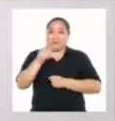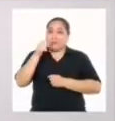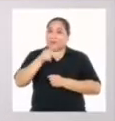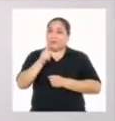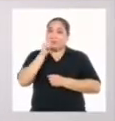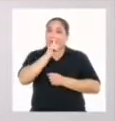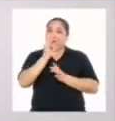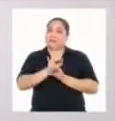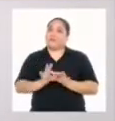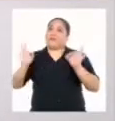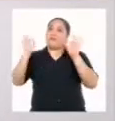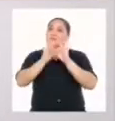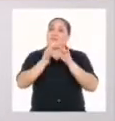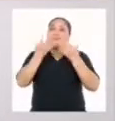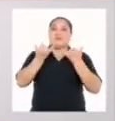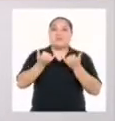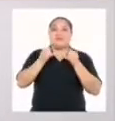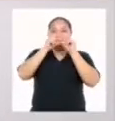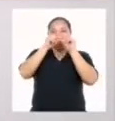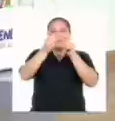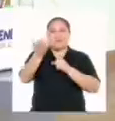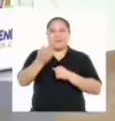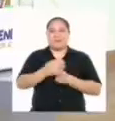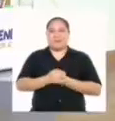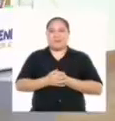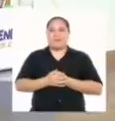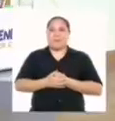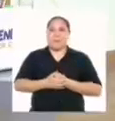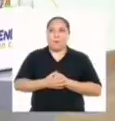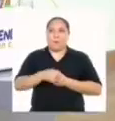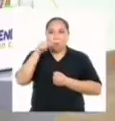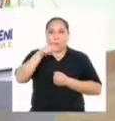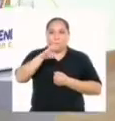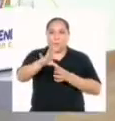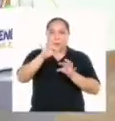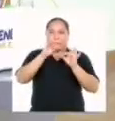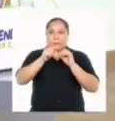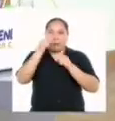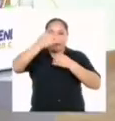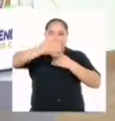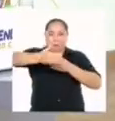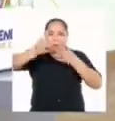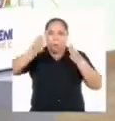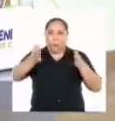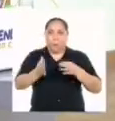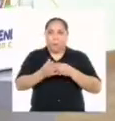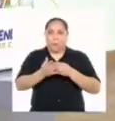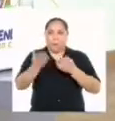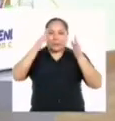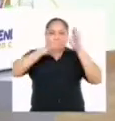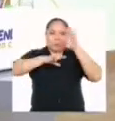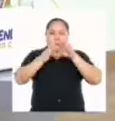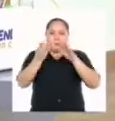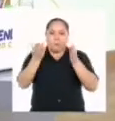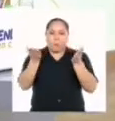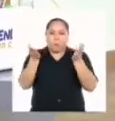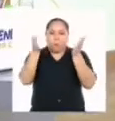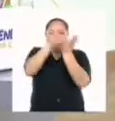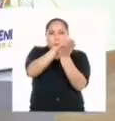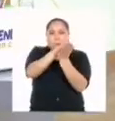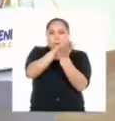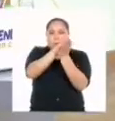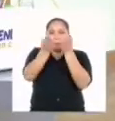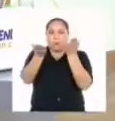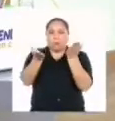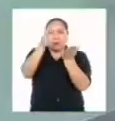no sean importantes. Ahora sigamos. Coge uno de los cuadrados y dóblalo exactamente por